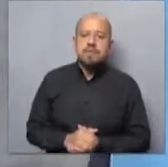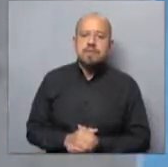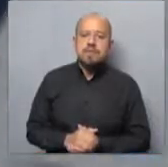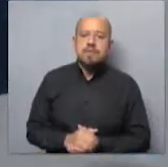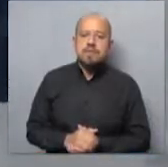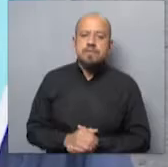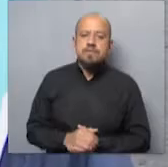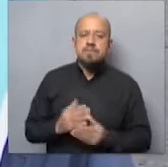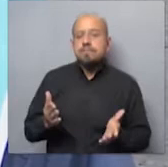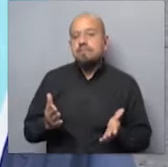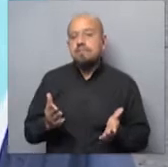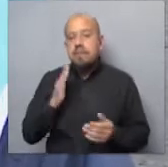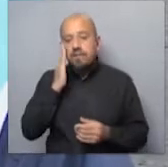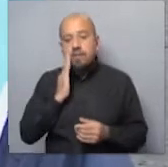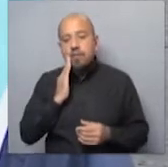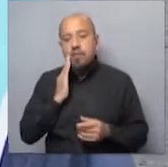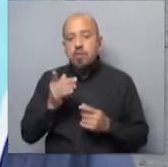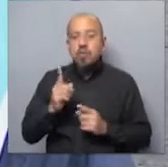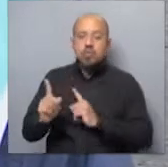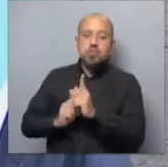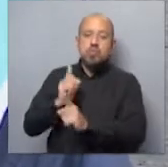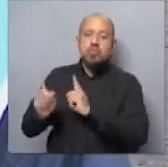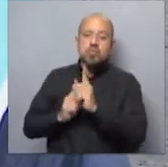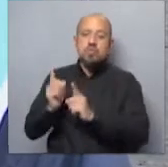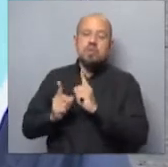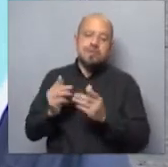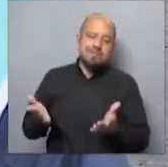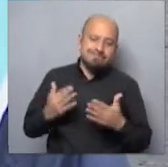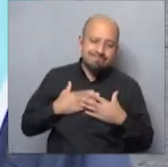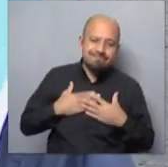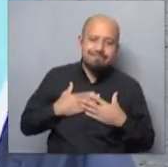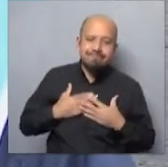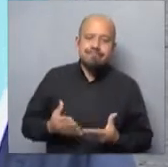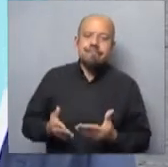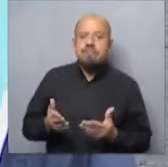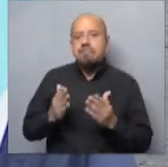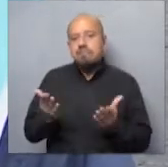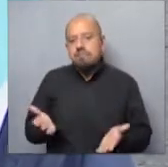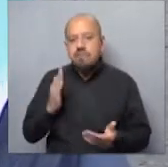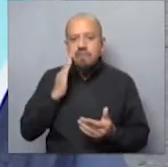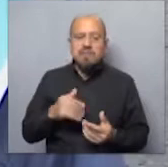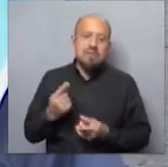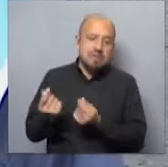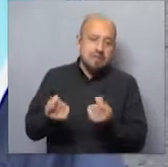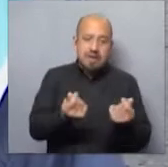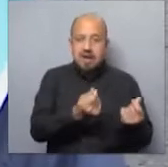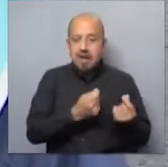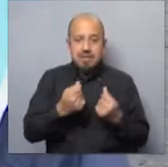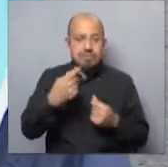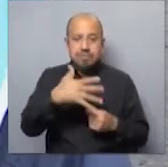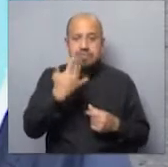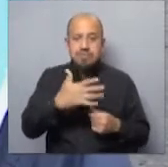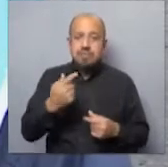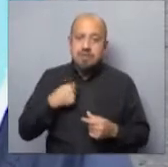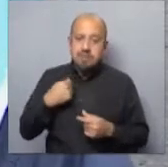Que por favor a los usuarios, más que a nadie, que se pongan la mano en el corazón y que si está todo caro para ellos, para nosotros